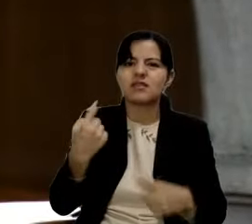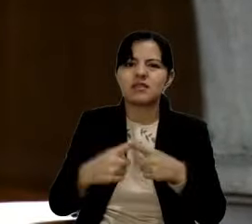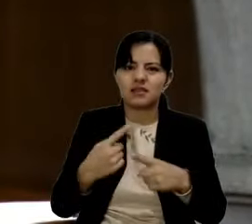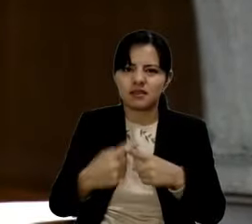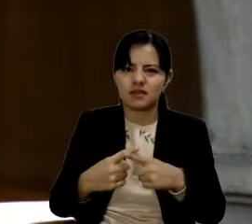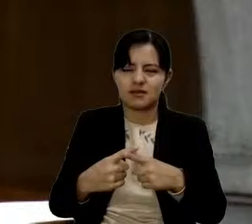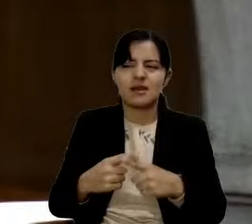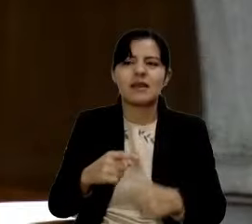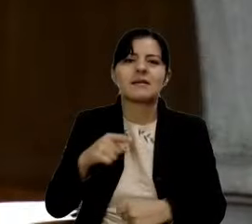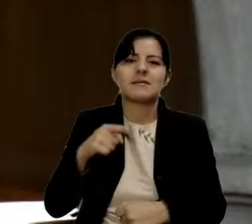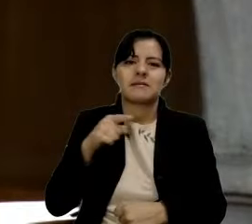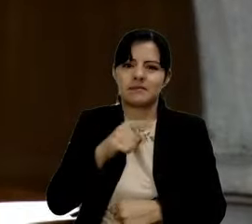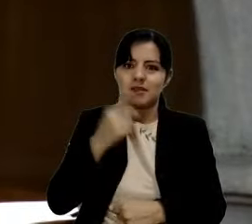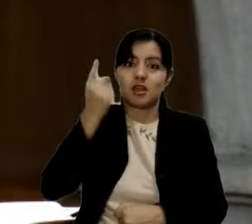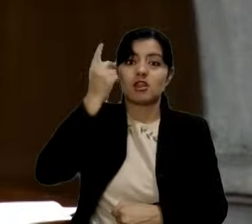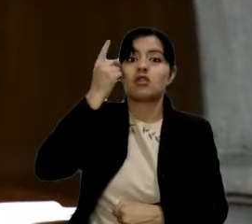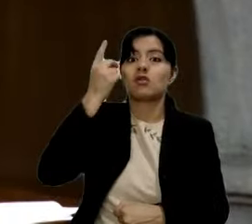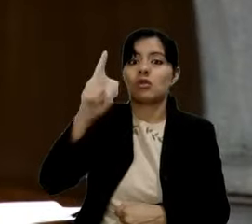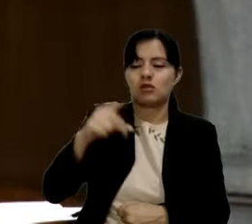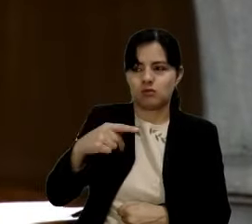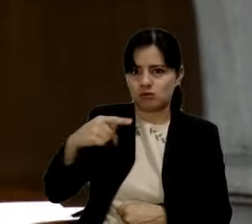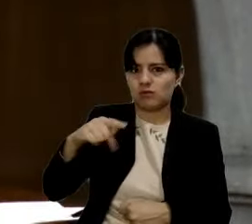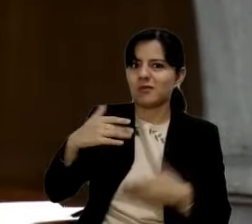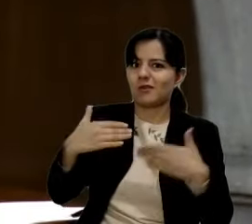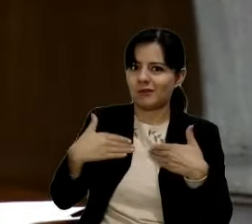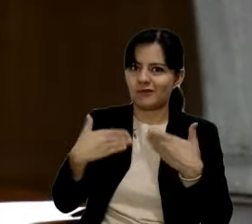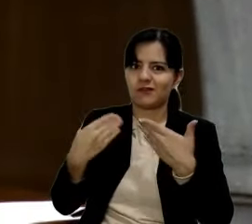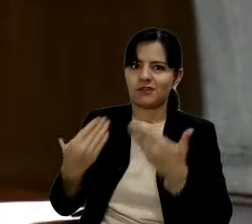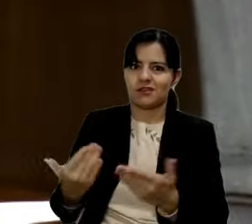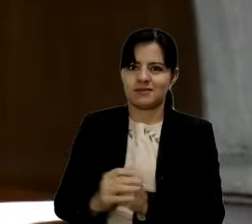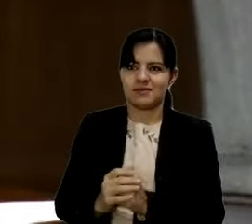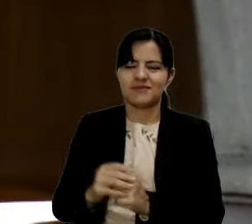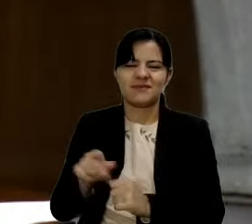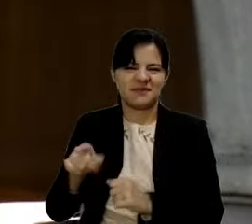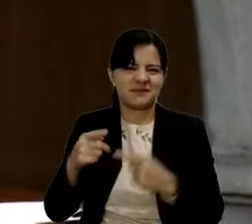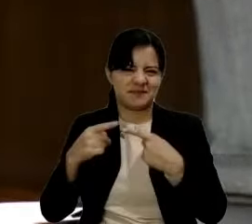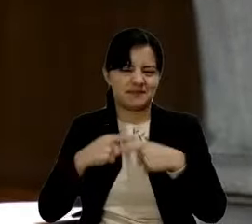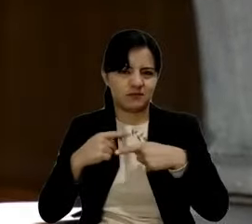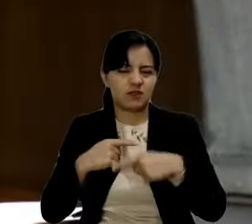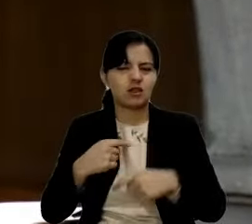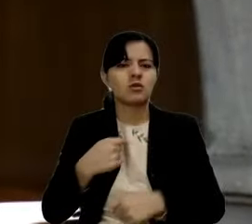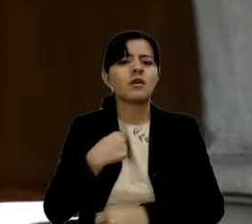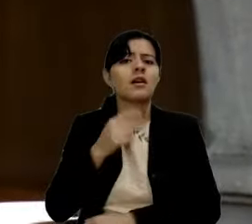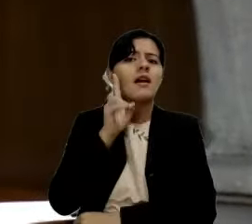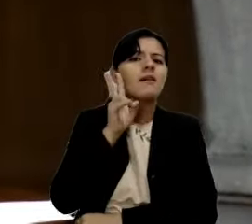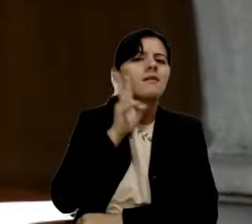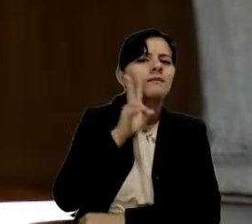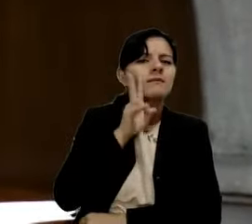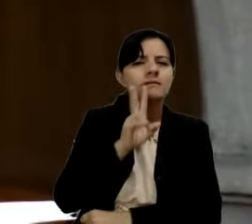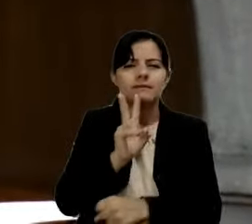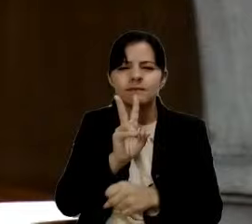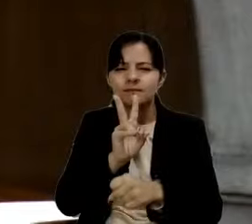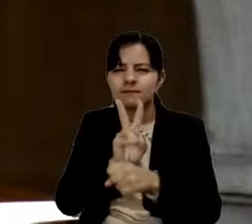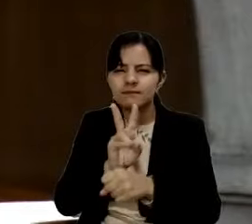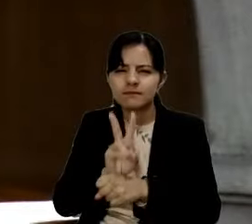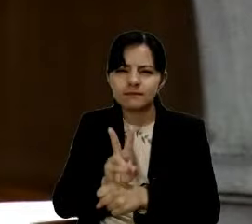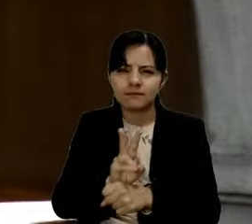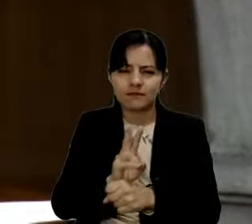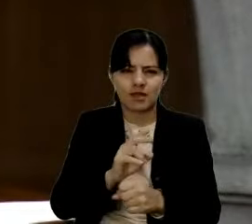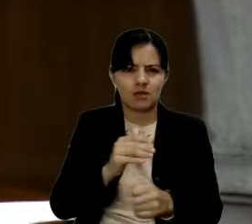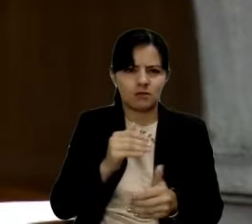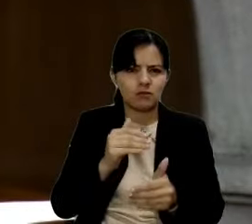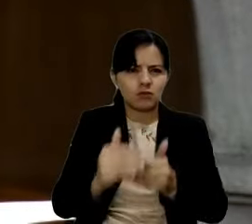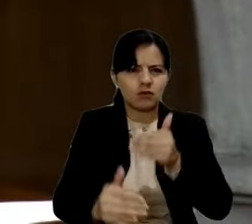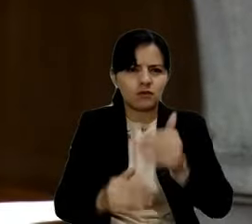de confianza del propietario, quien será garante de que se respeten los procedimientos establecidos y de que no